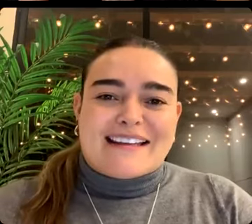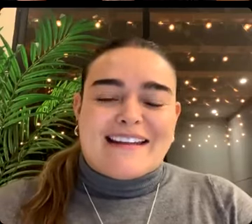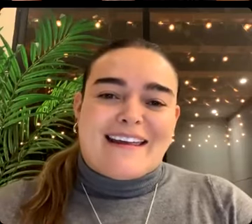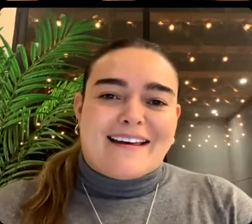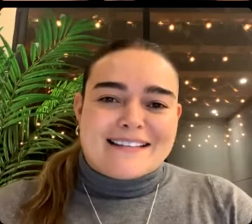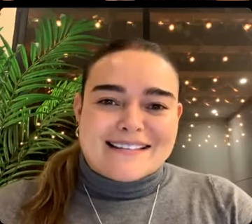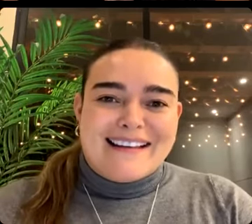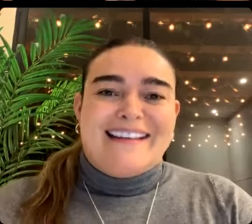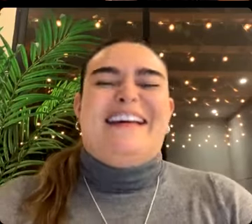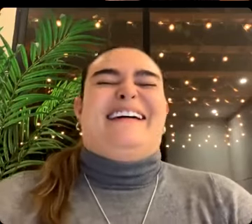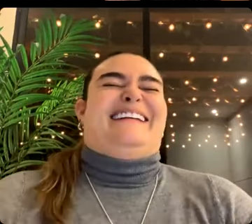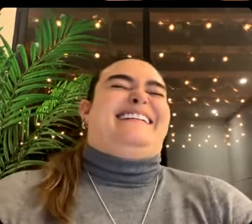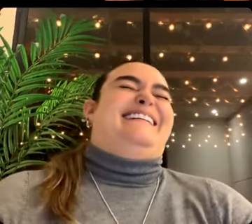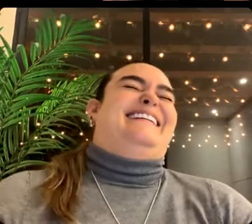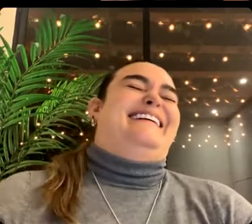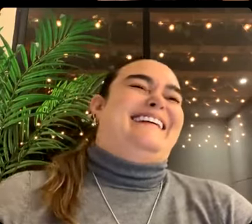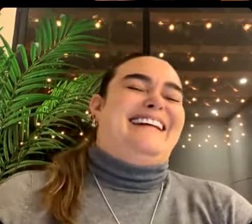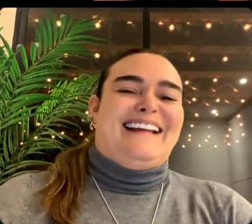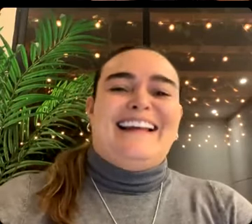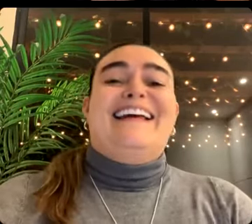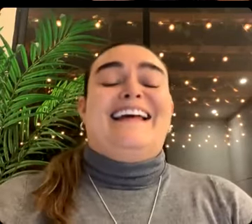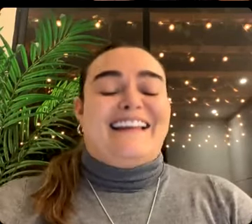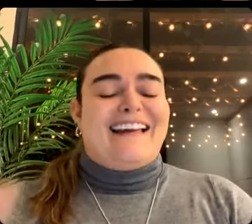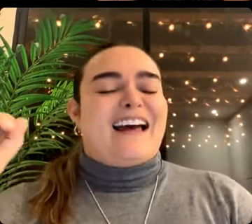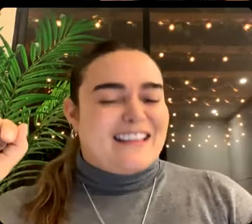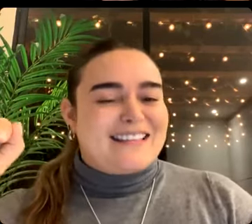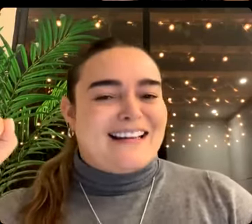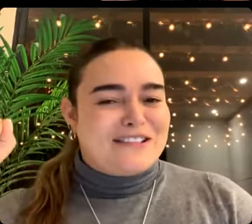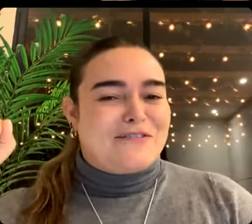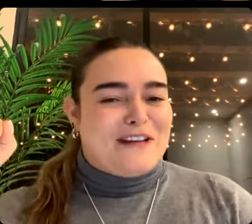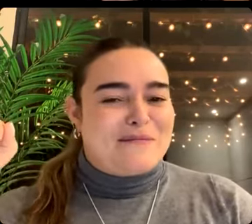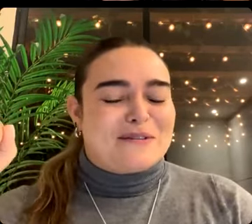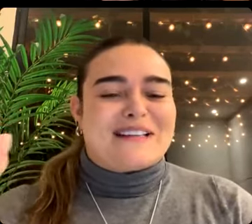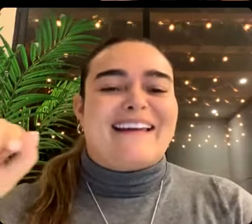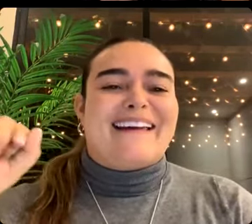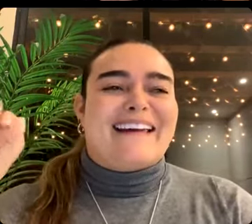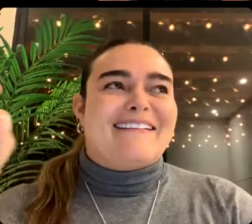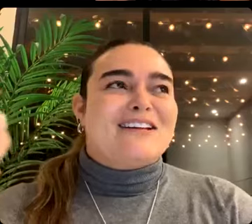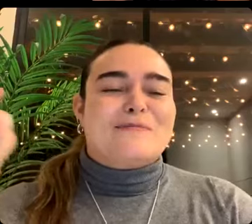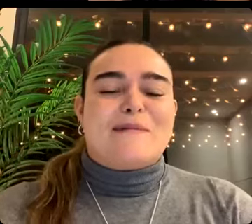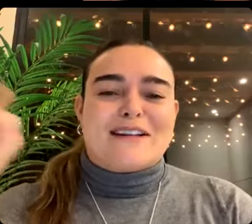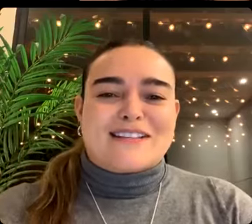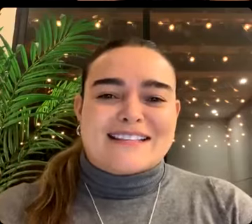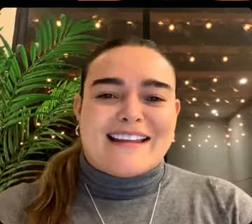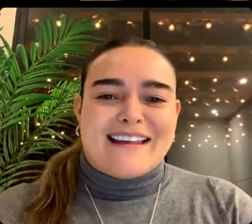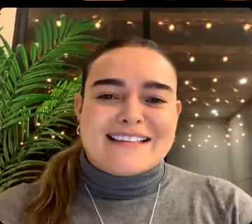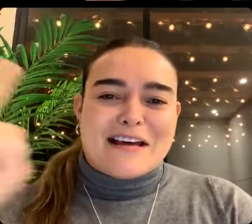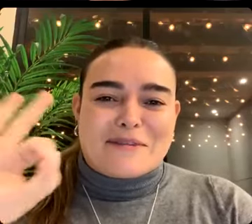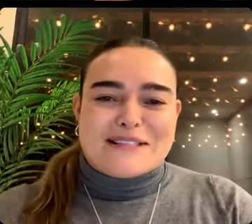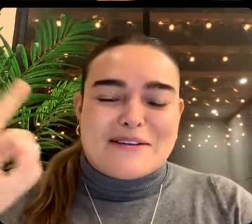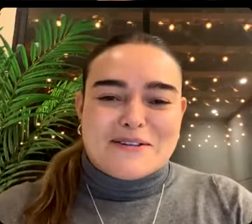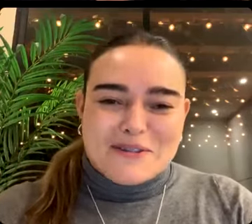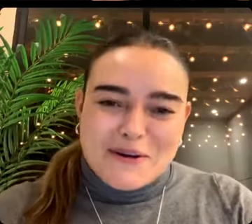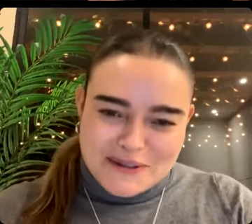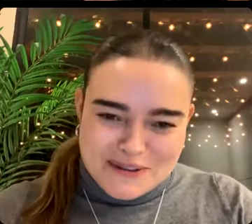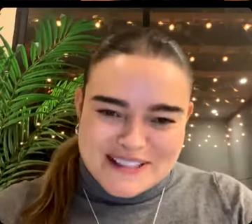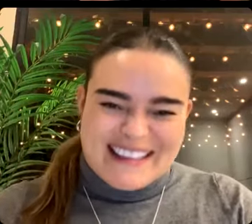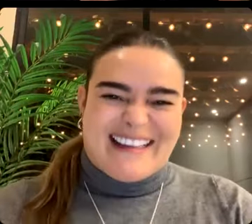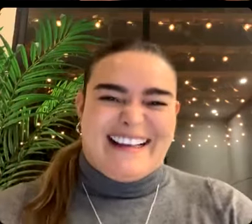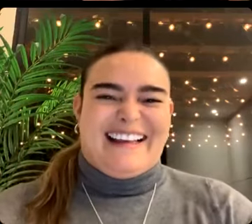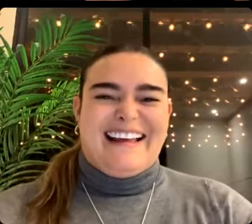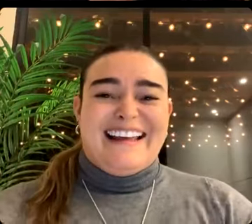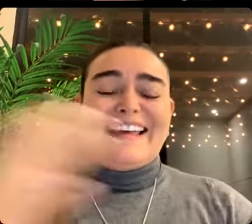primeros 5 años, ya no, ya sé que todo lo dejan para el último día. Aquí sí la sufrimos. Iban los primeros 15 días y habíamos recibido